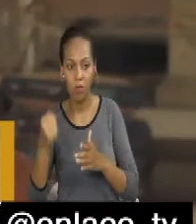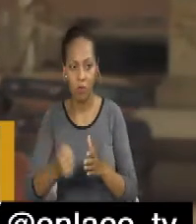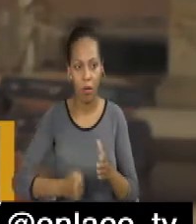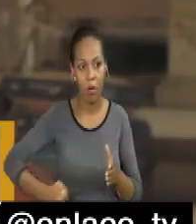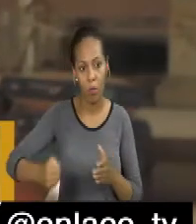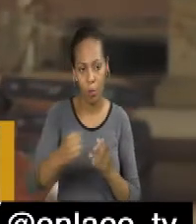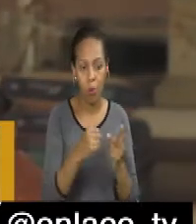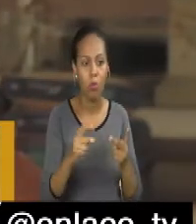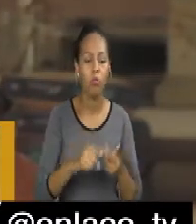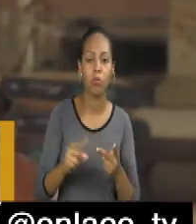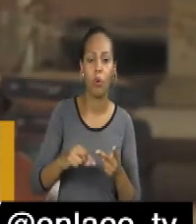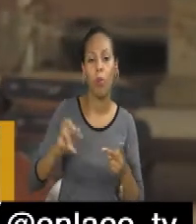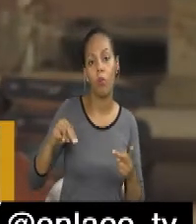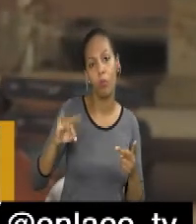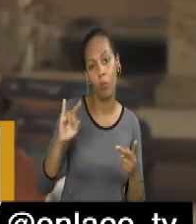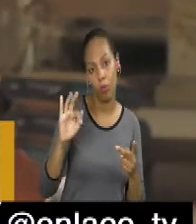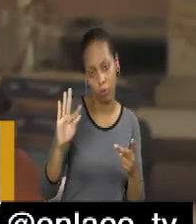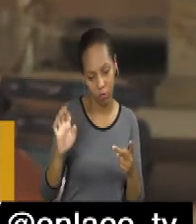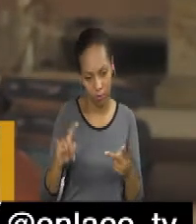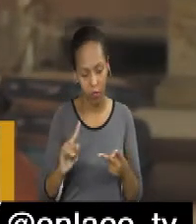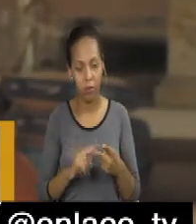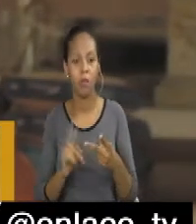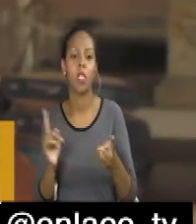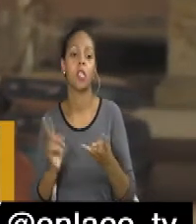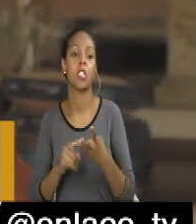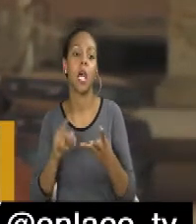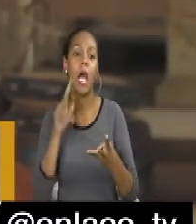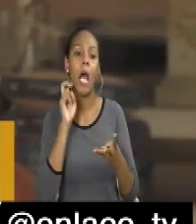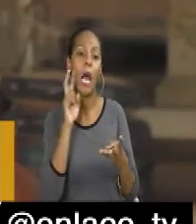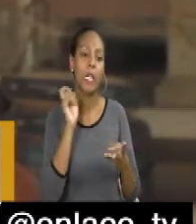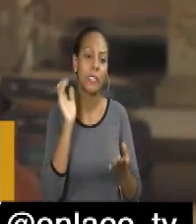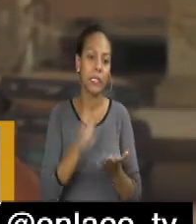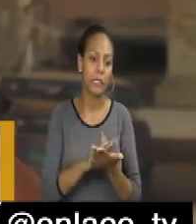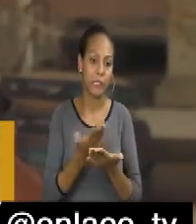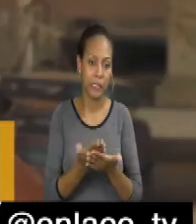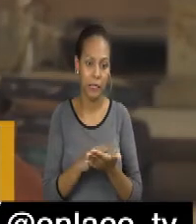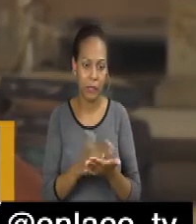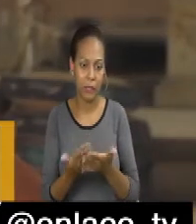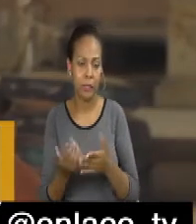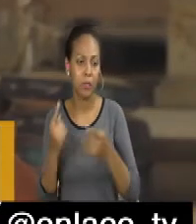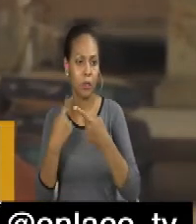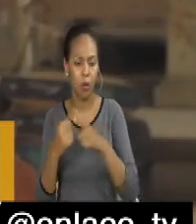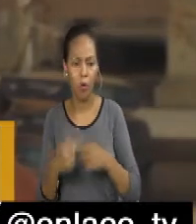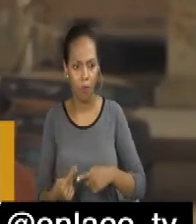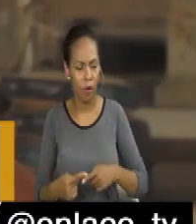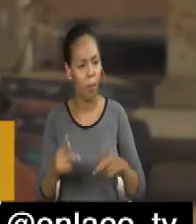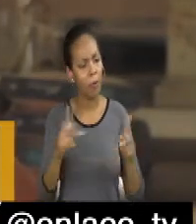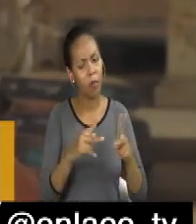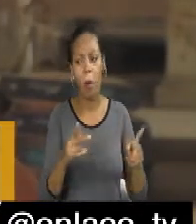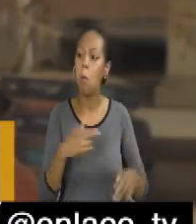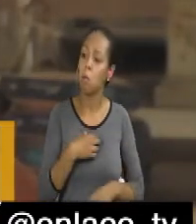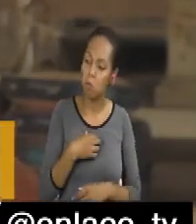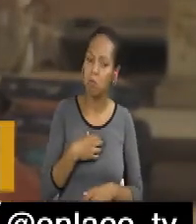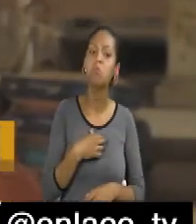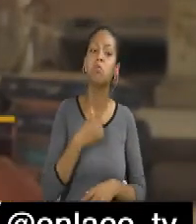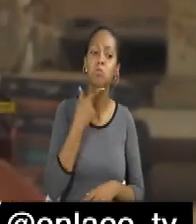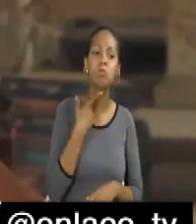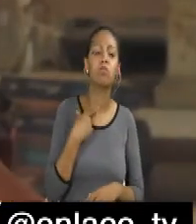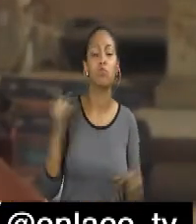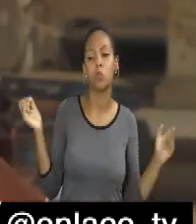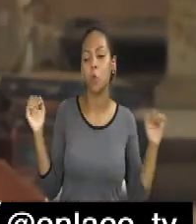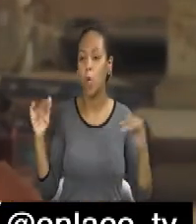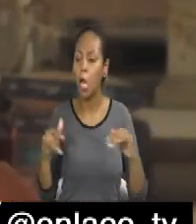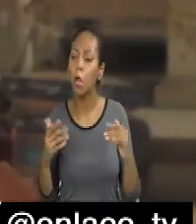mute, vamos a tener también carne asada y muchos otros platos para que la gente pueda disfrutar y de paso colaborar con